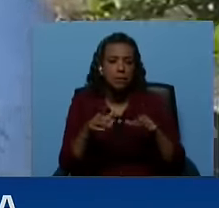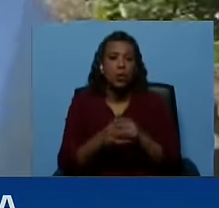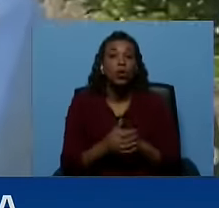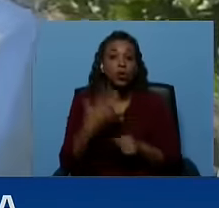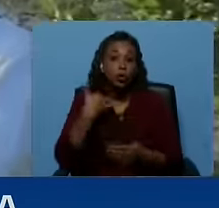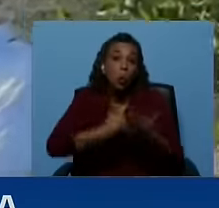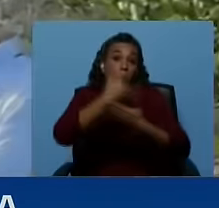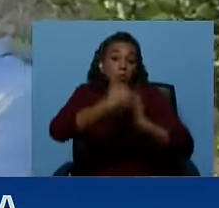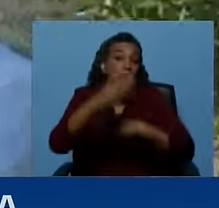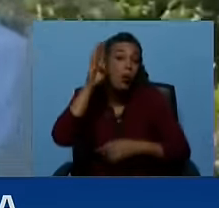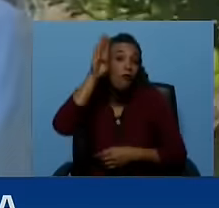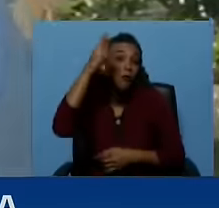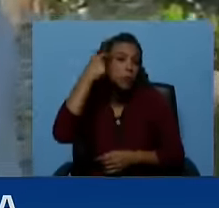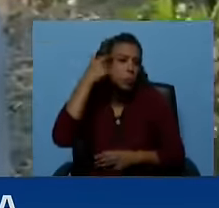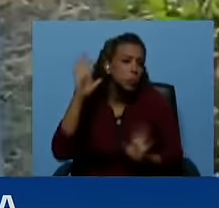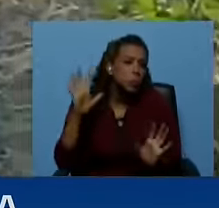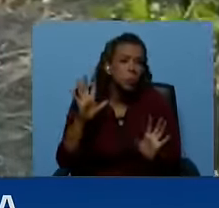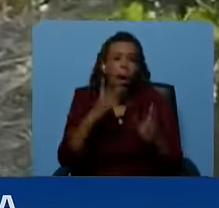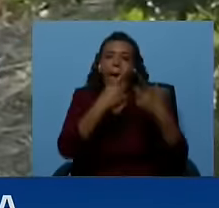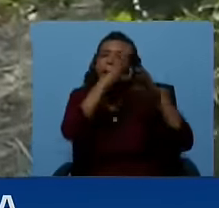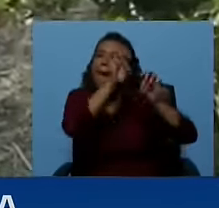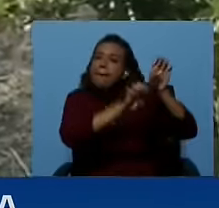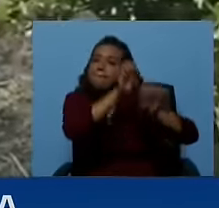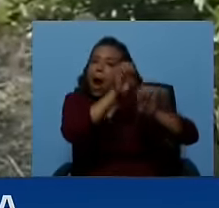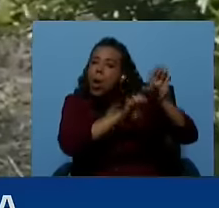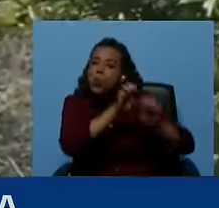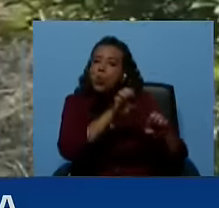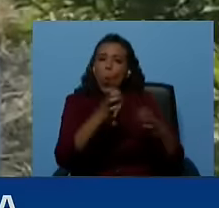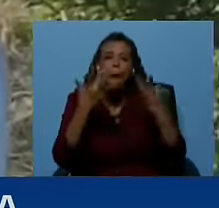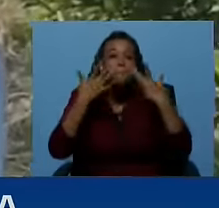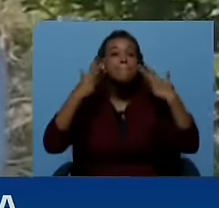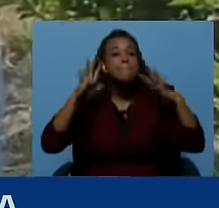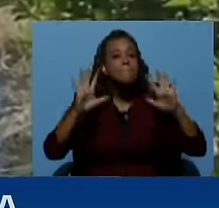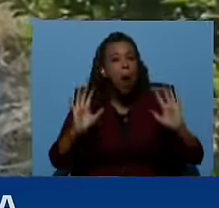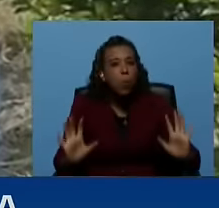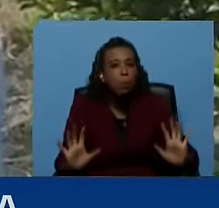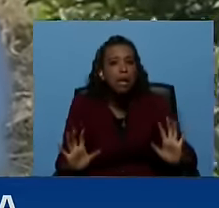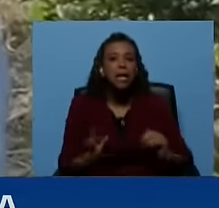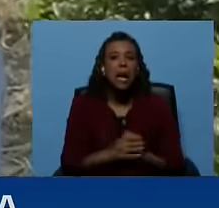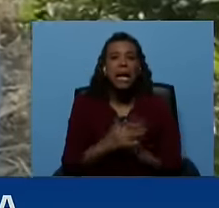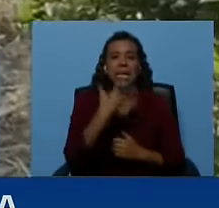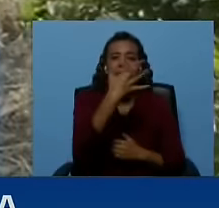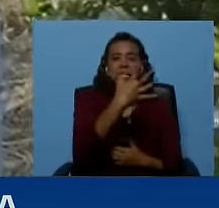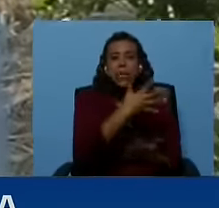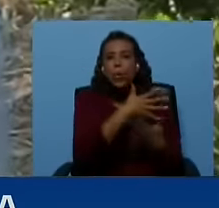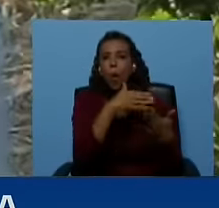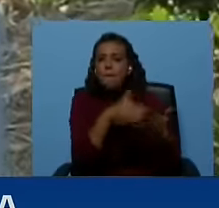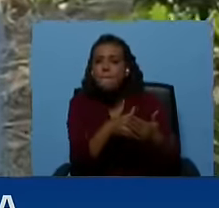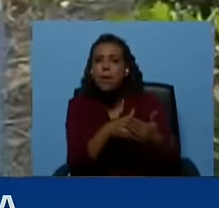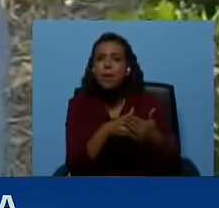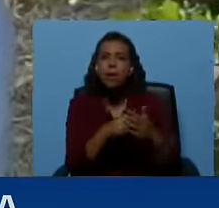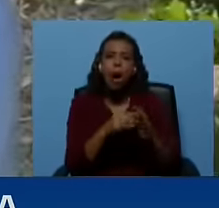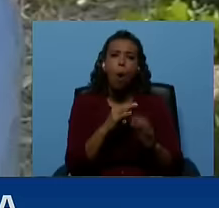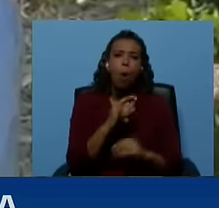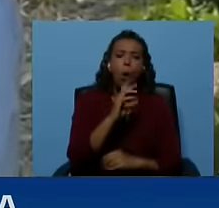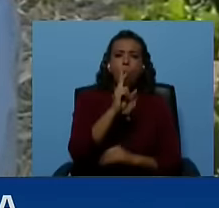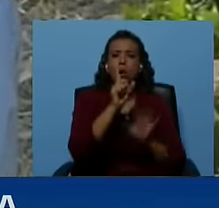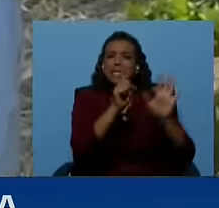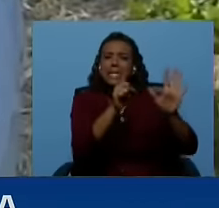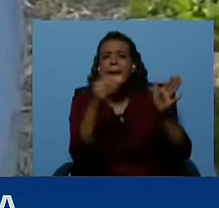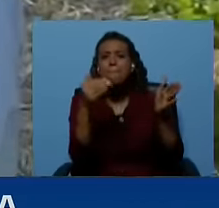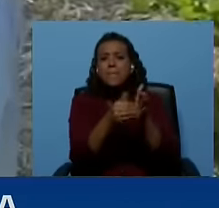yo proyecto así viendo a groso modo pudiéramos llegar a 5000 6000